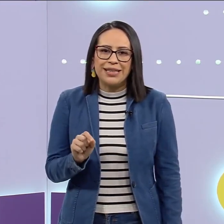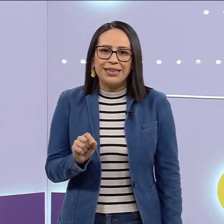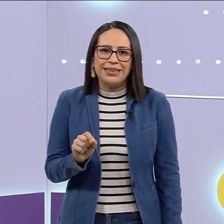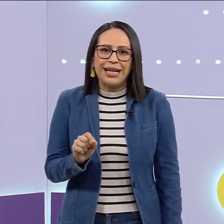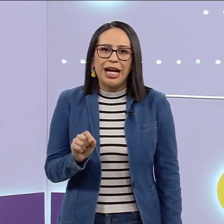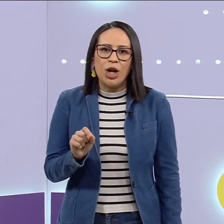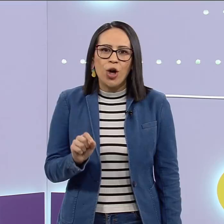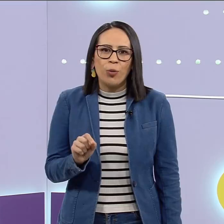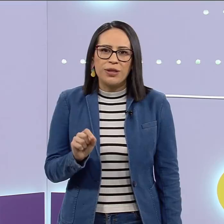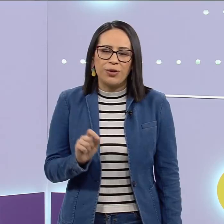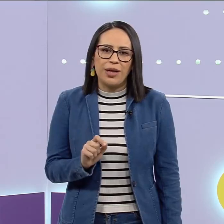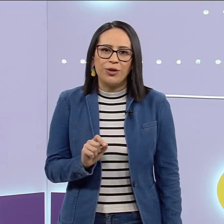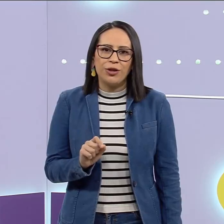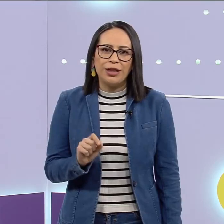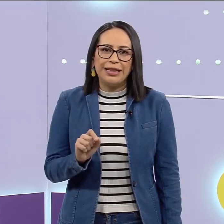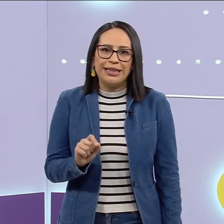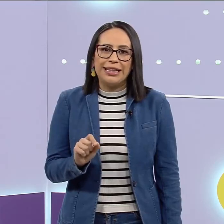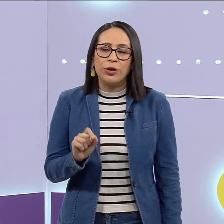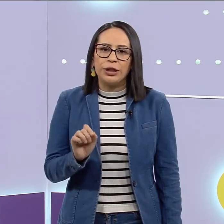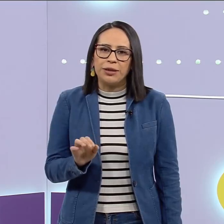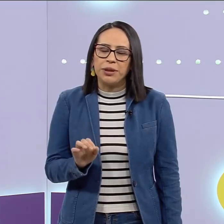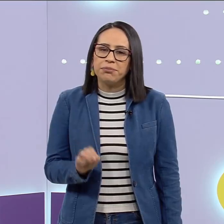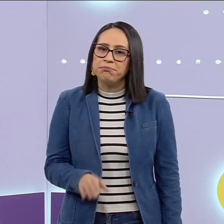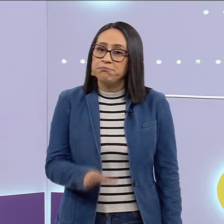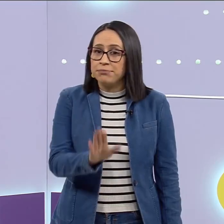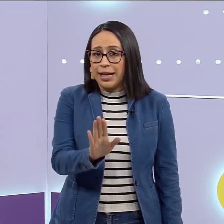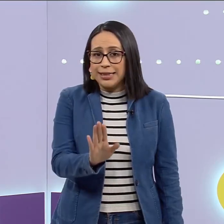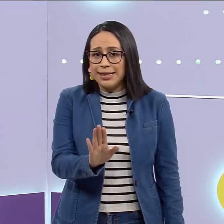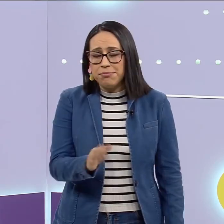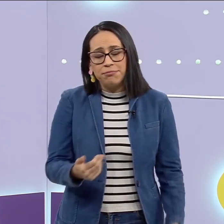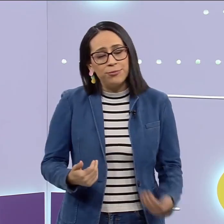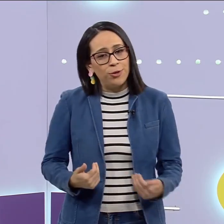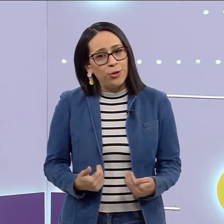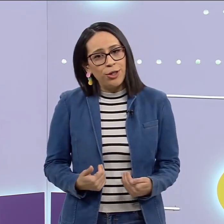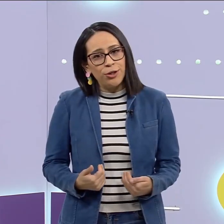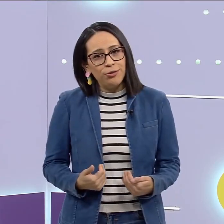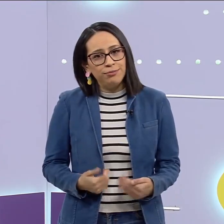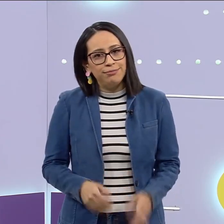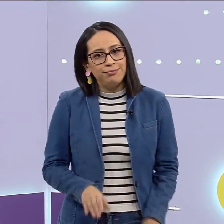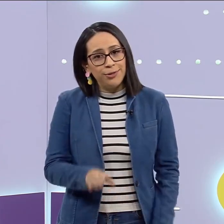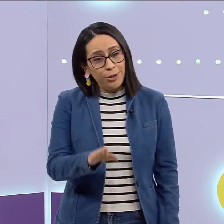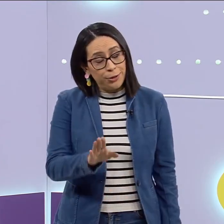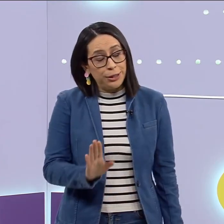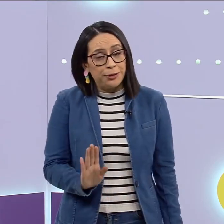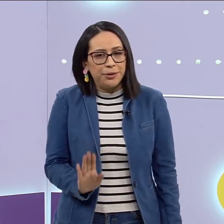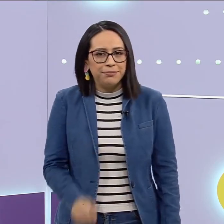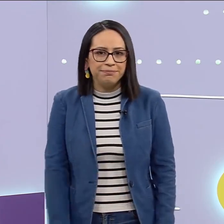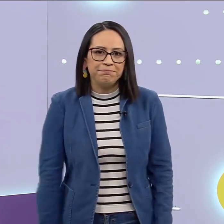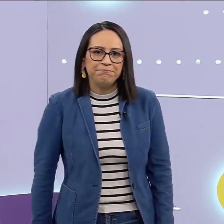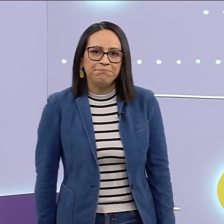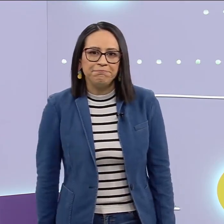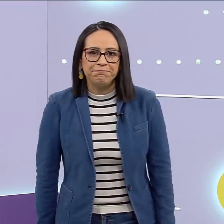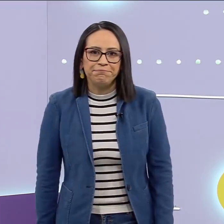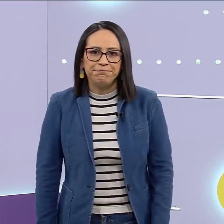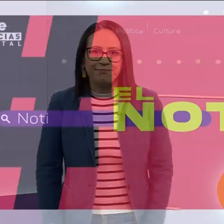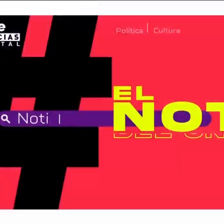el presidente López Obrador", dijo Kirby. Ahí está, no lo digo yo, lo dijo Kirby.